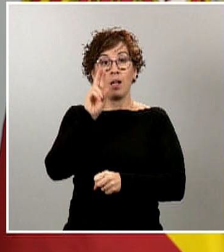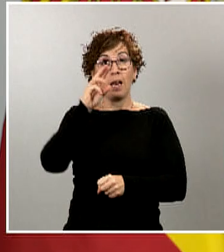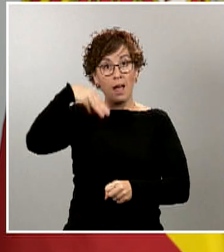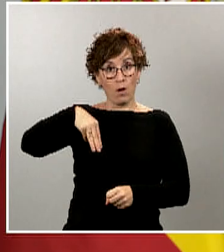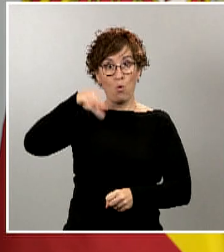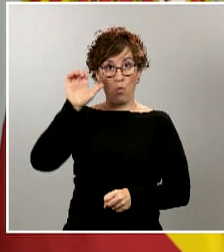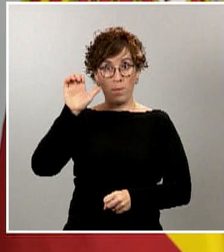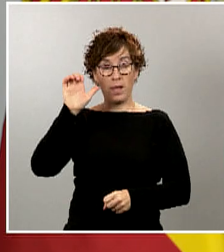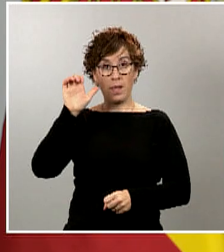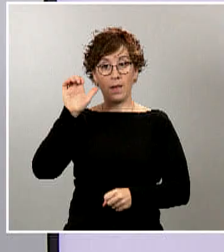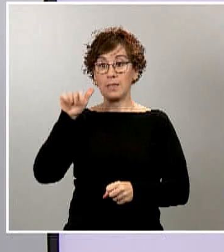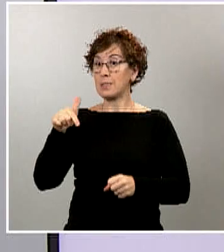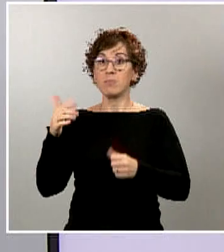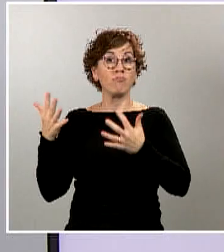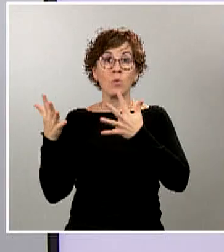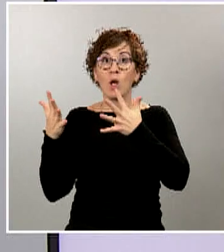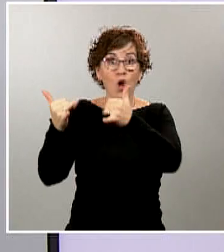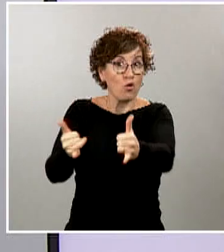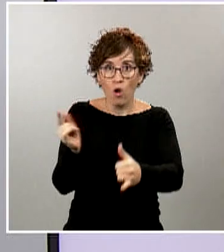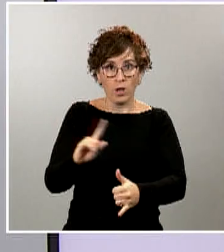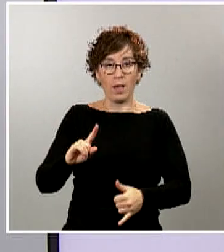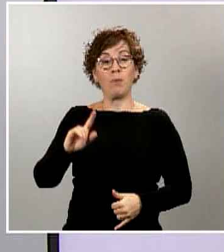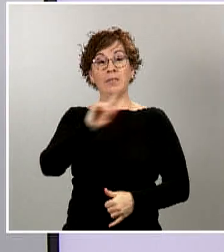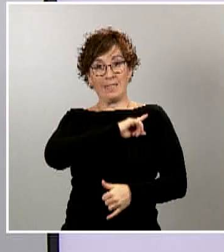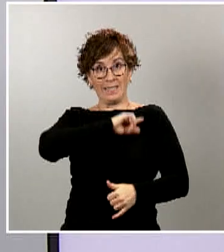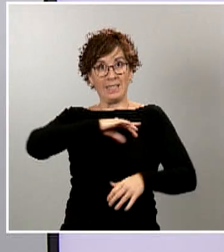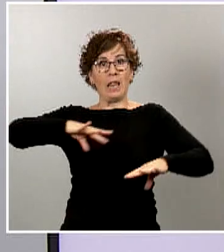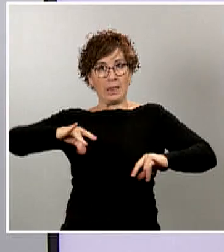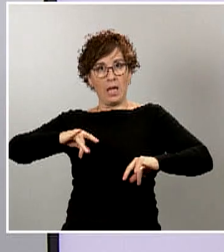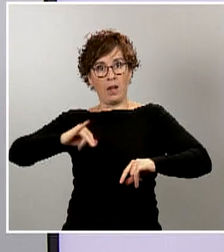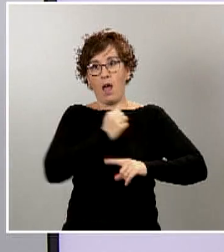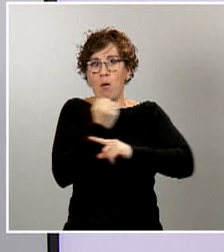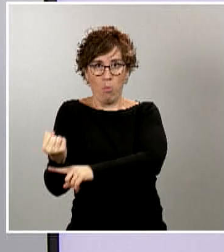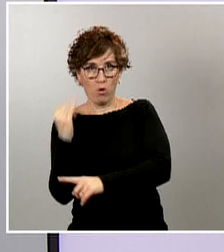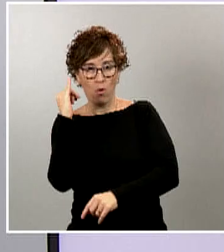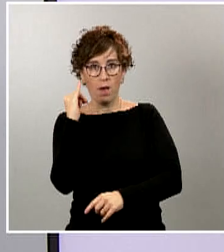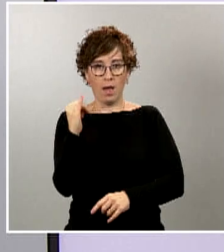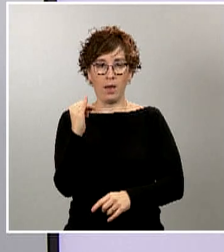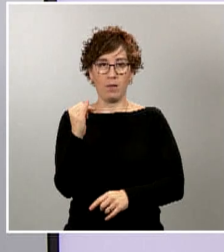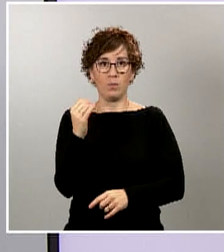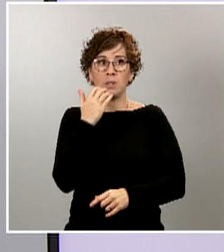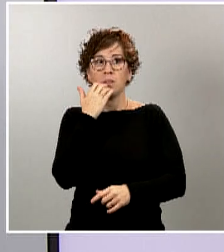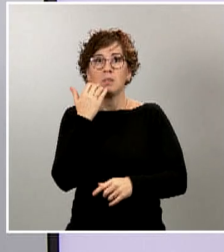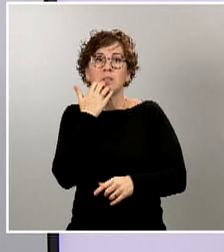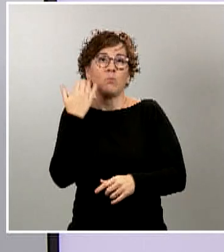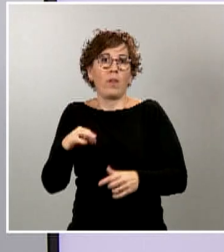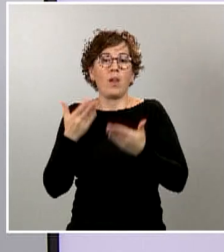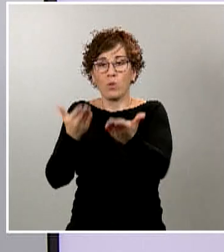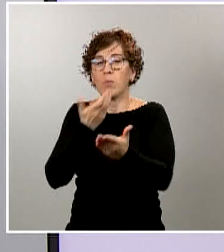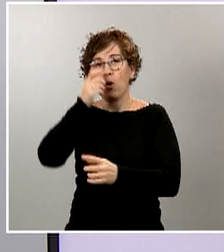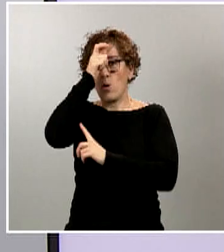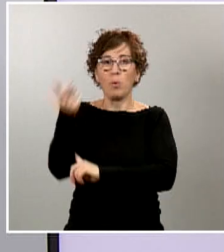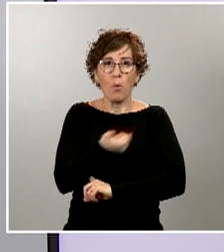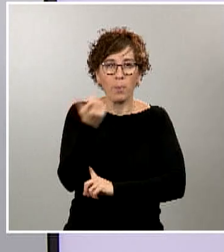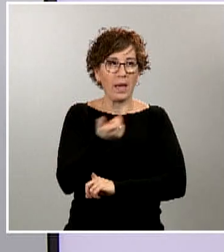militar de emergencia, el Ejército de Tierra, estamos también, pues, de alguna manera, ayudando a bomberos y a otros cuerpos para que ellos